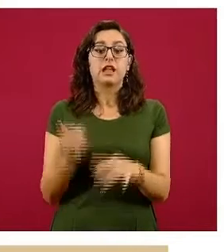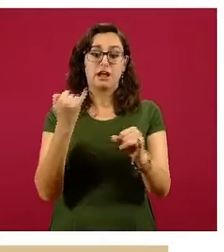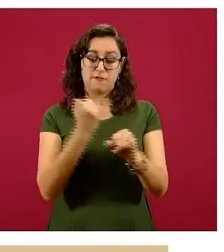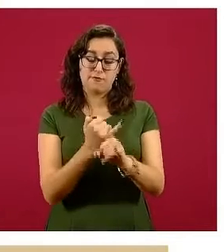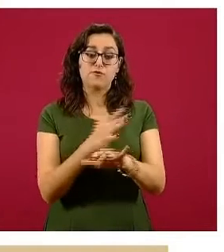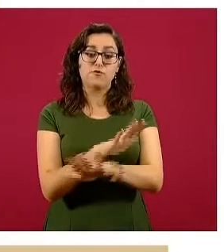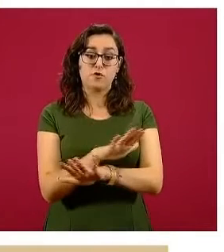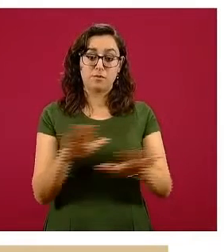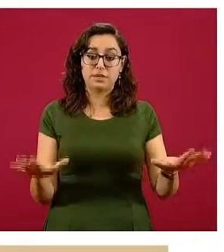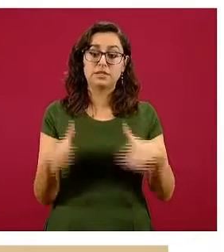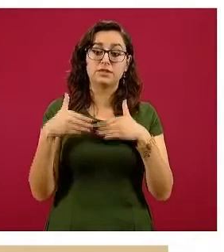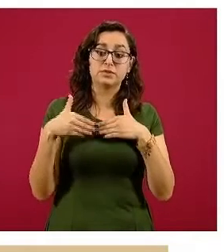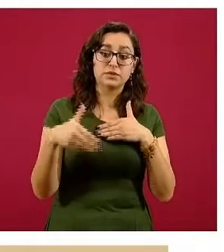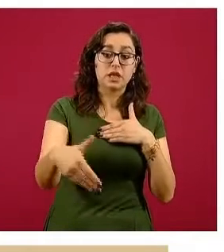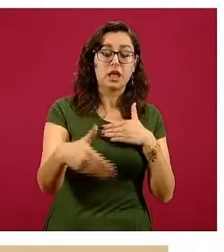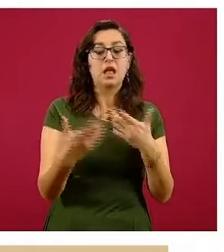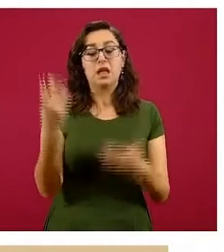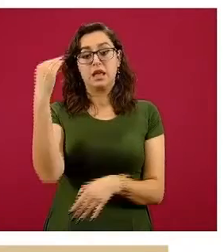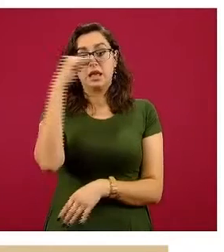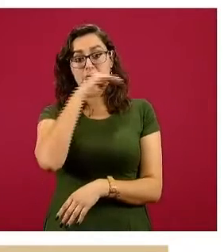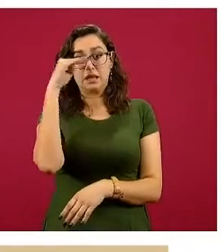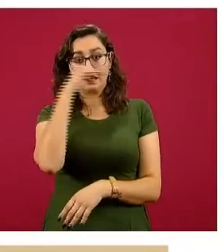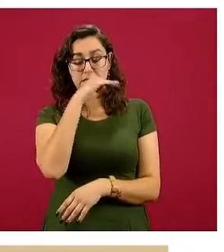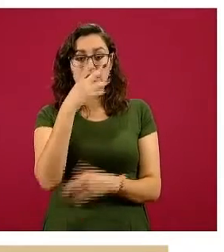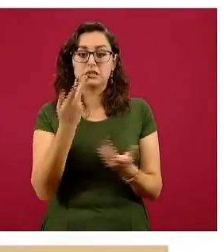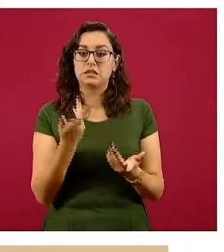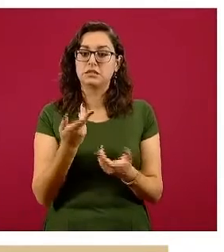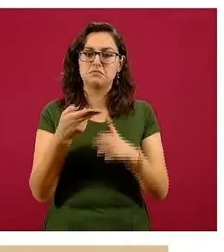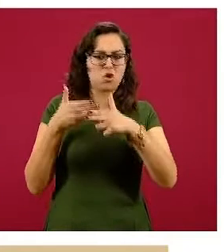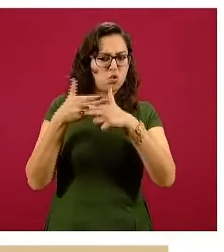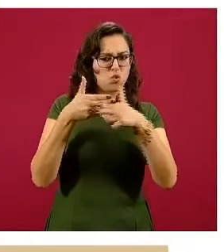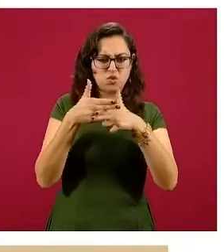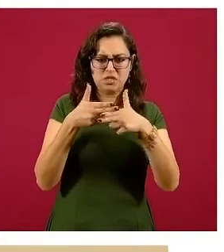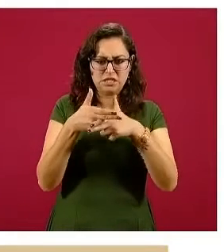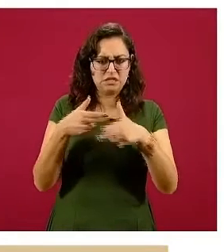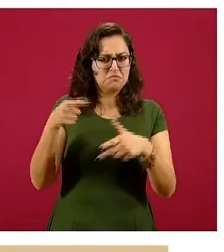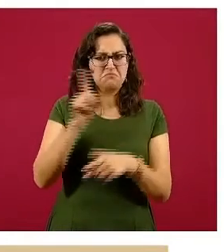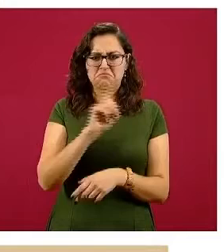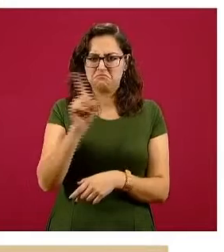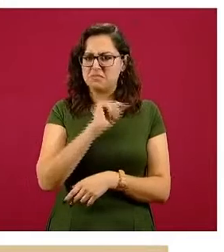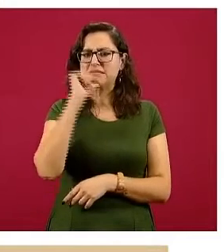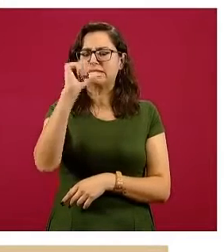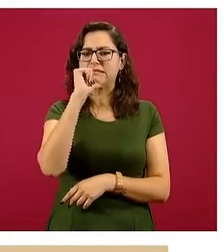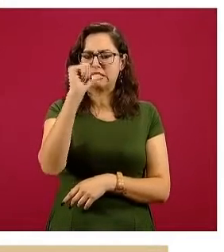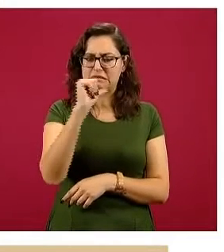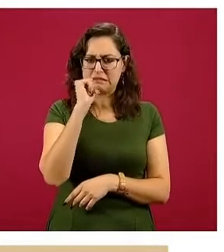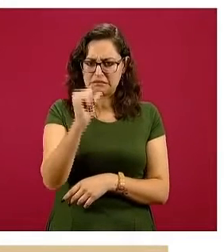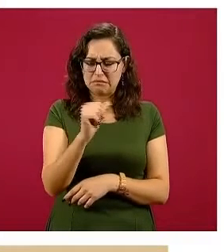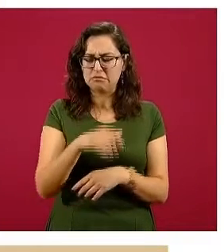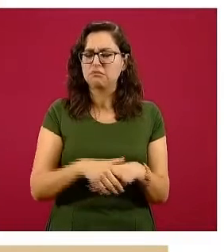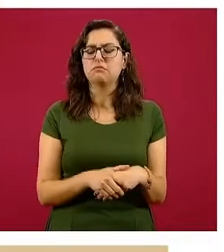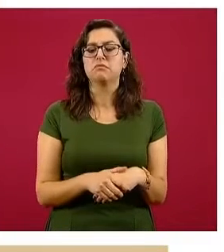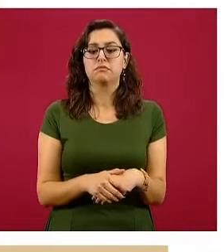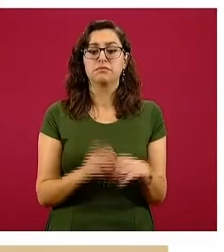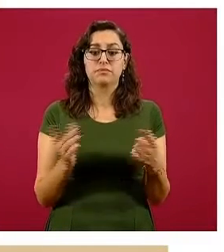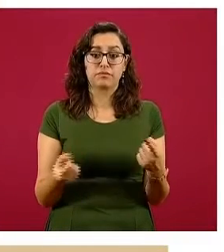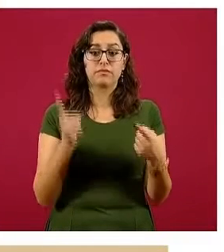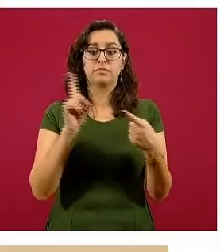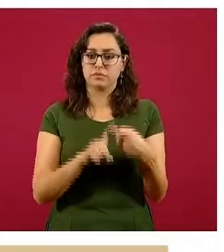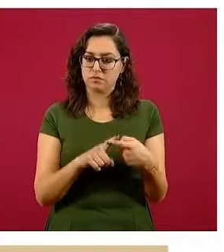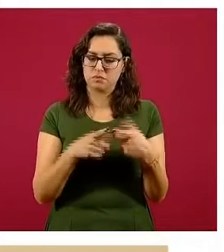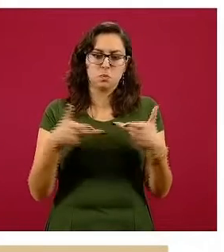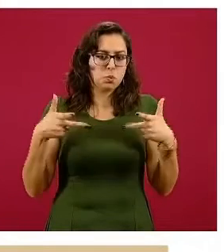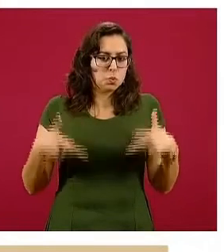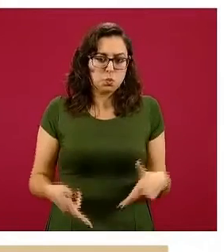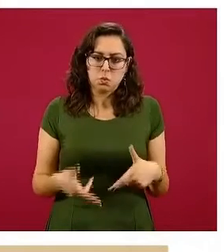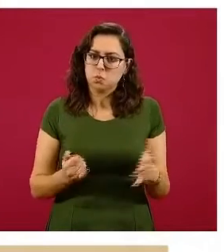para esta jornada de vasectomía sin bisturí. Reiterar que es un método permanente, es un método ideal